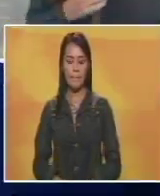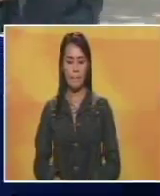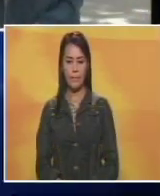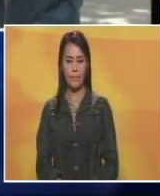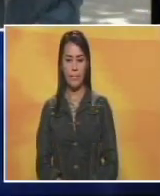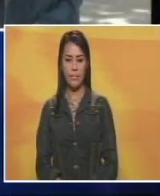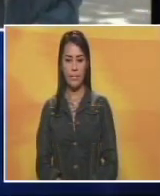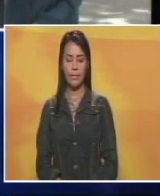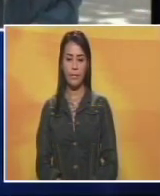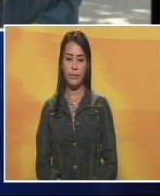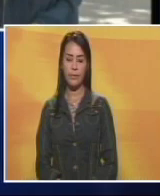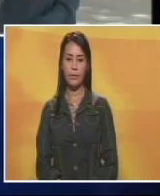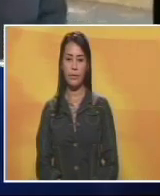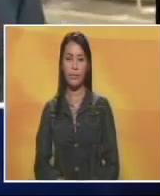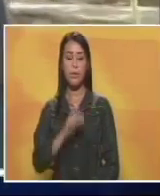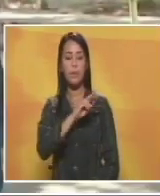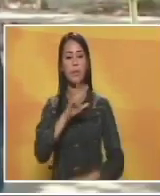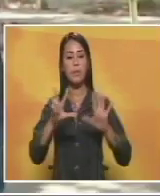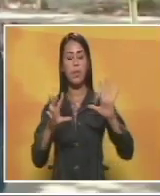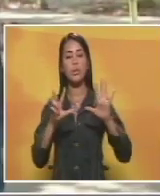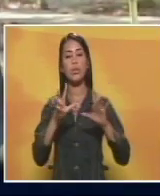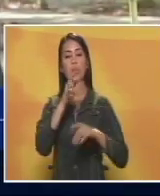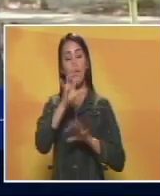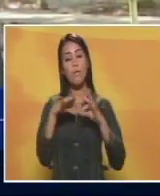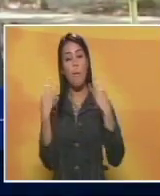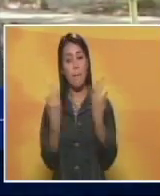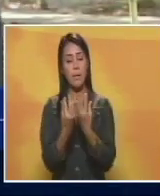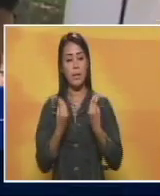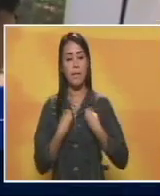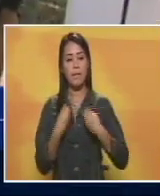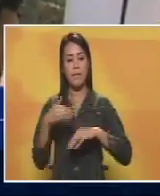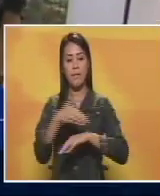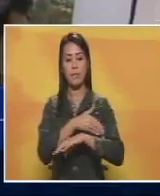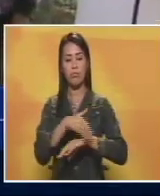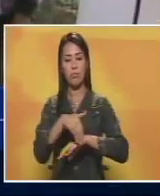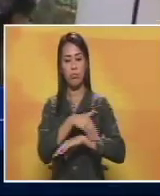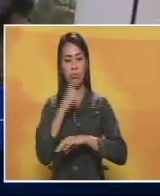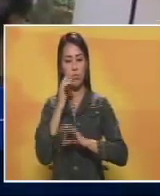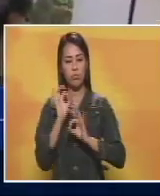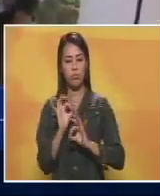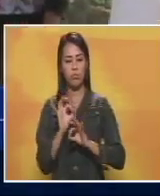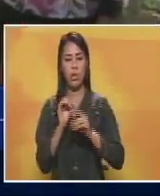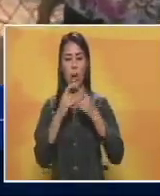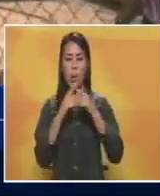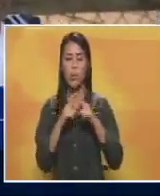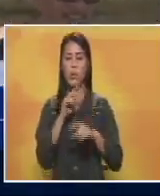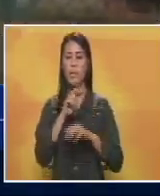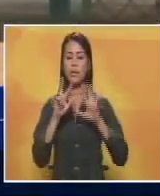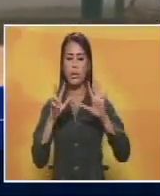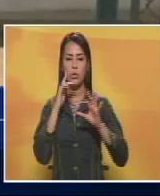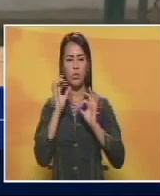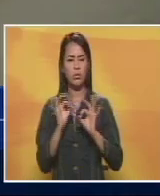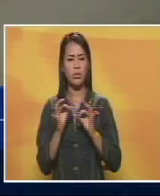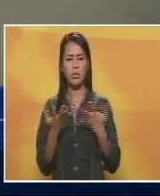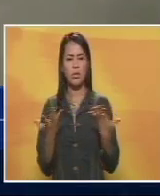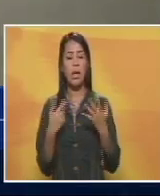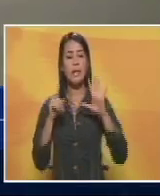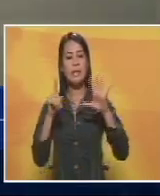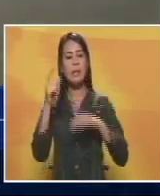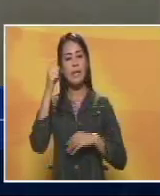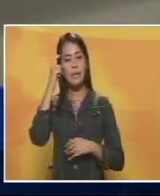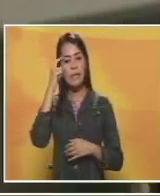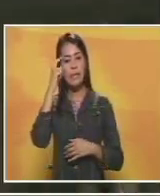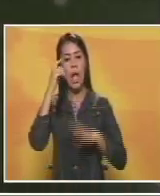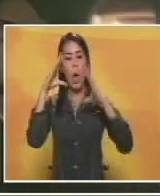Sí, efectivamente, 28 familias que residen en la calle 48B con avenida 15N han padecido más de 6 días sin